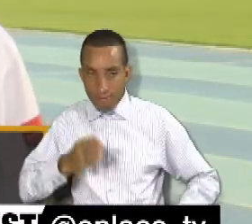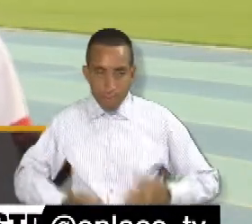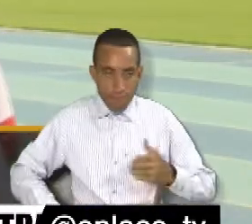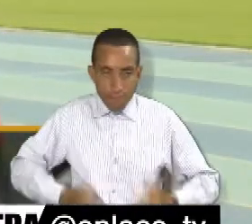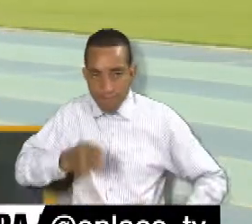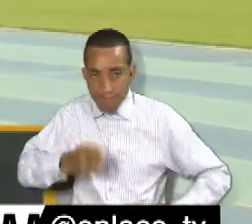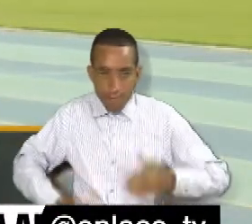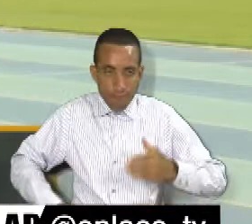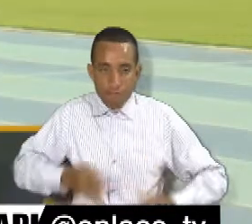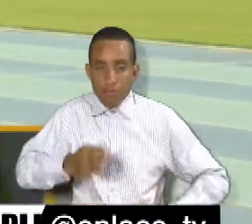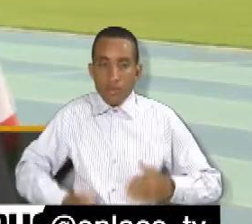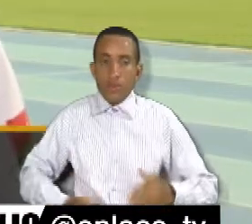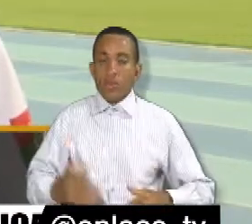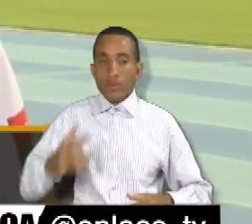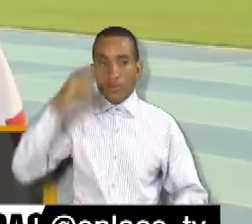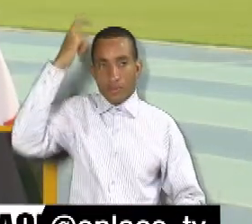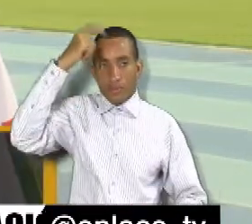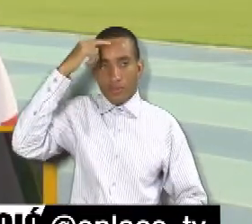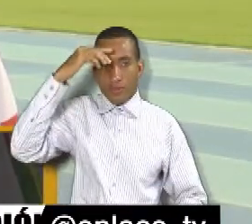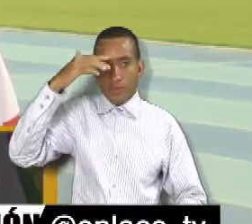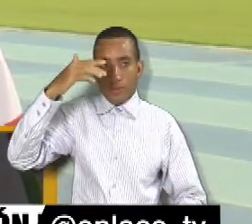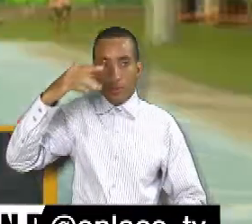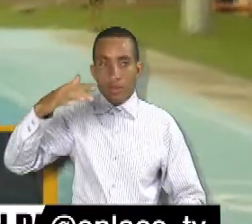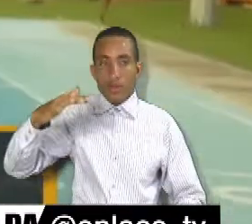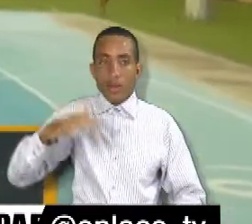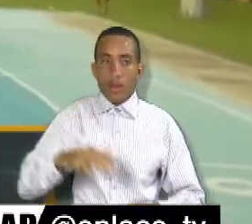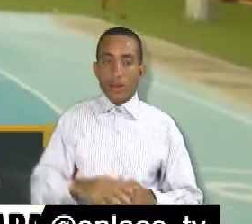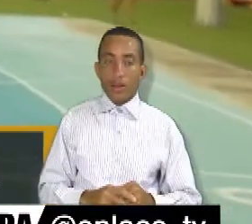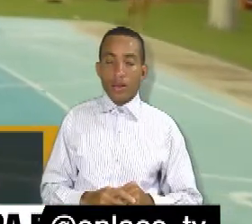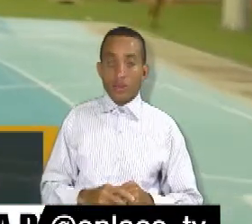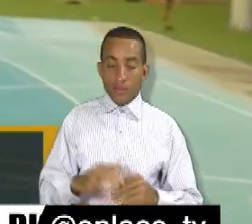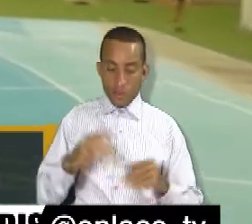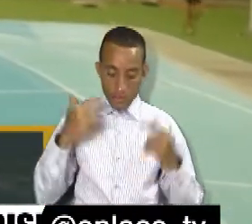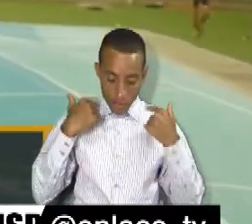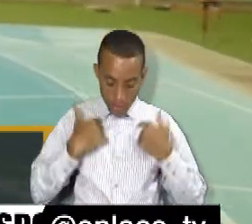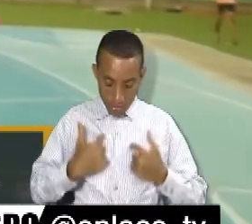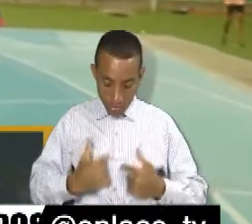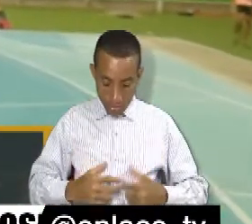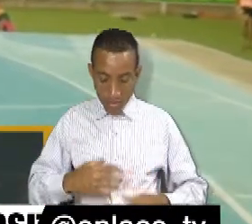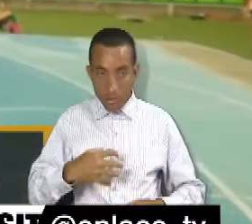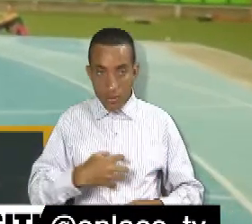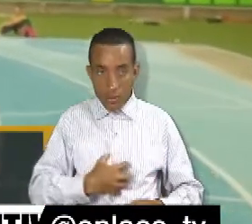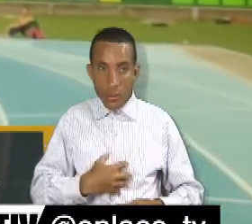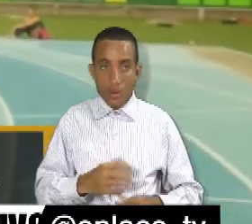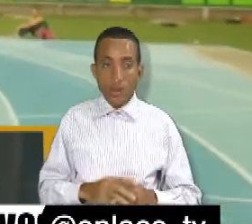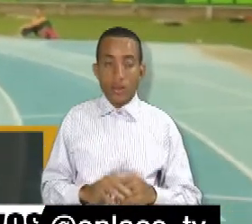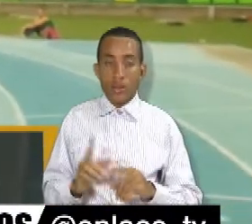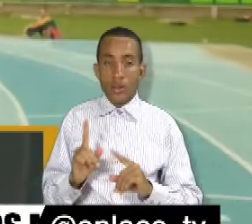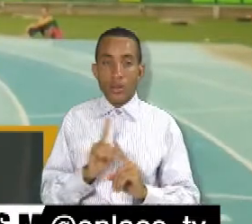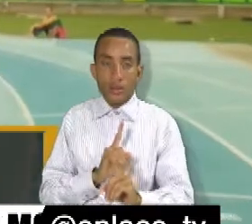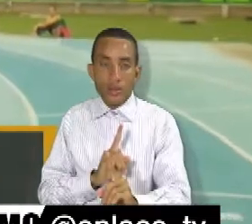sub-20 en la ciudad de Cartagena, en el cual obtuve la medalla de bronce en el relevo 4x100.